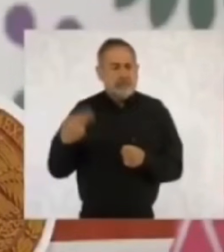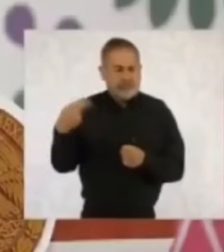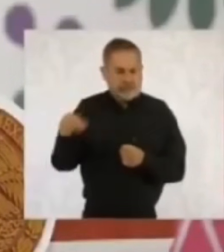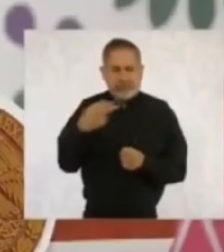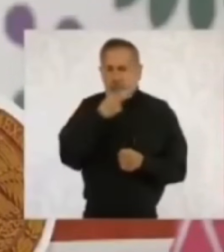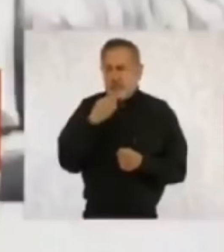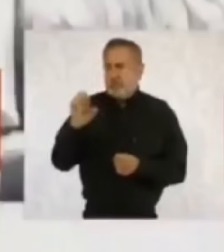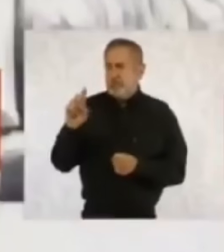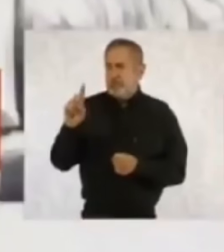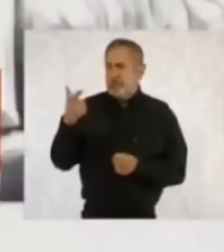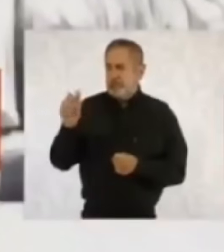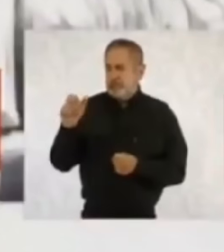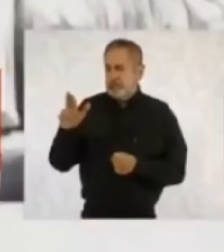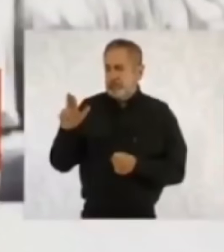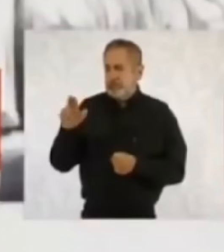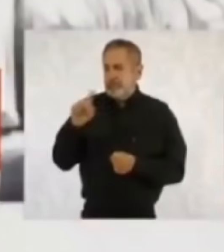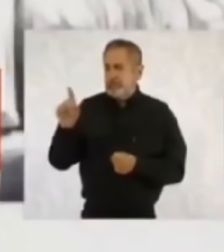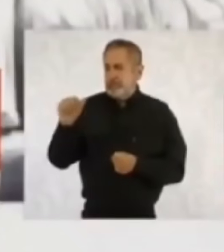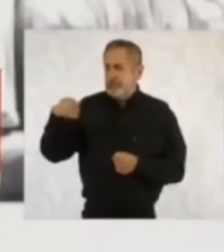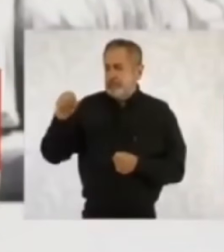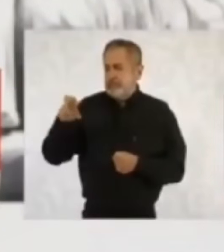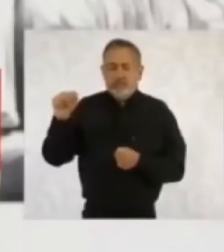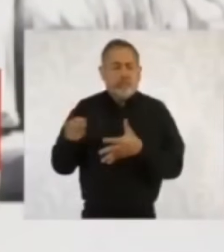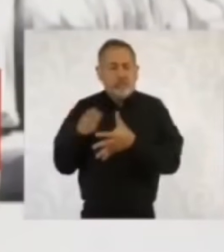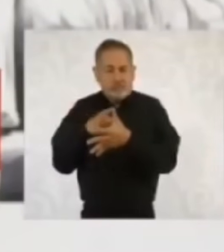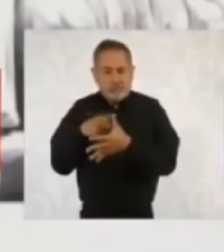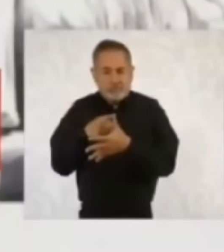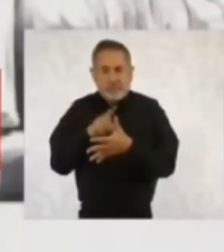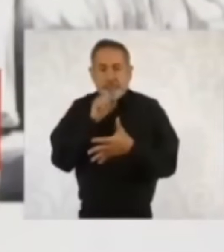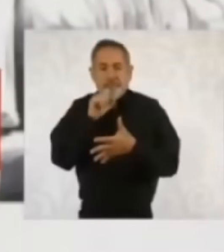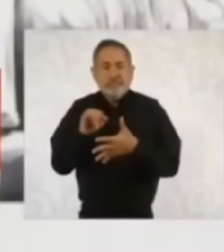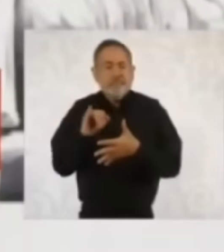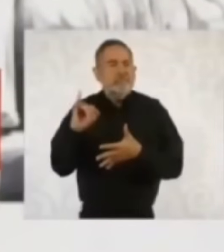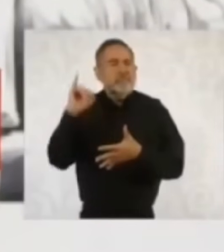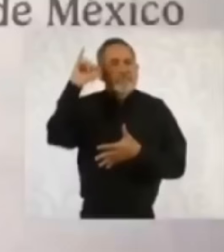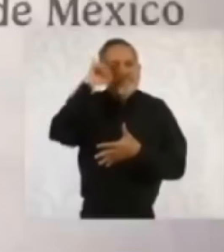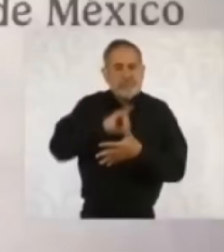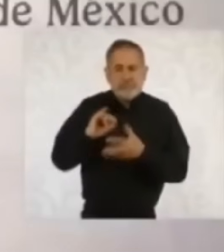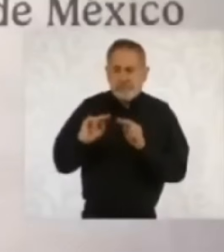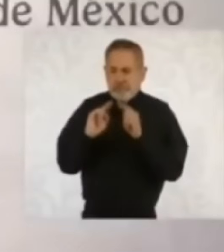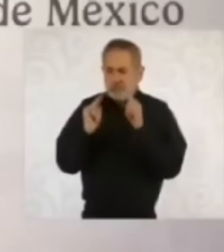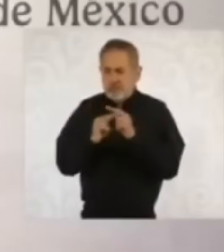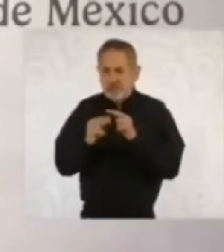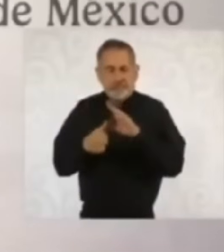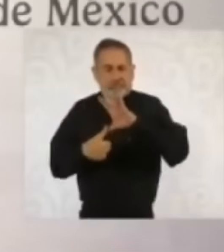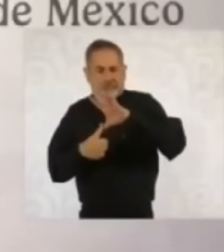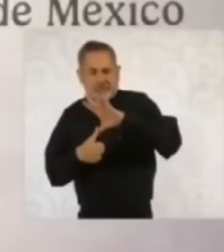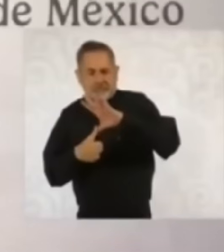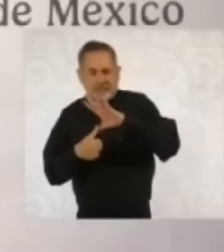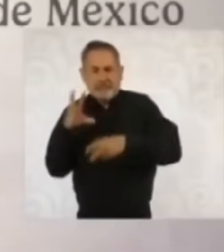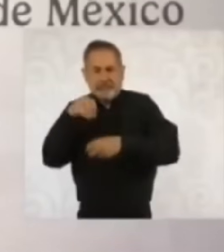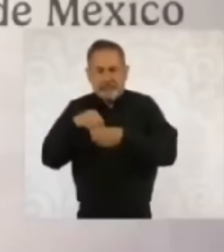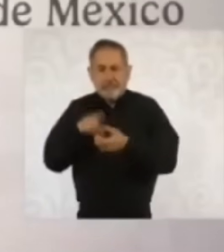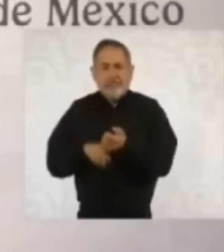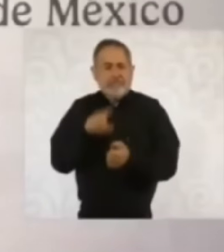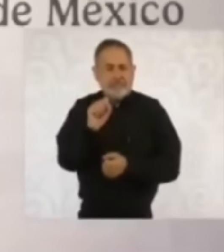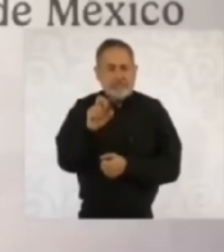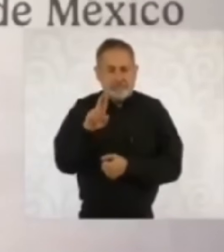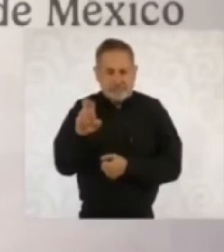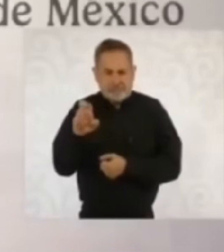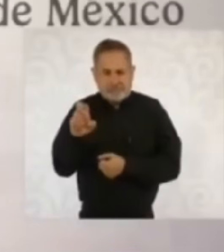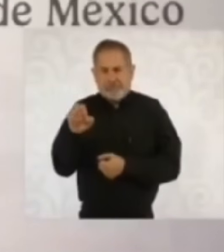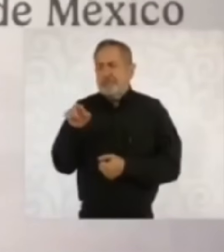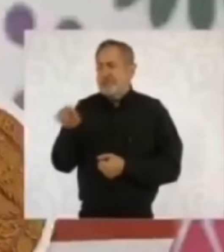Edgar Amador Zamora, también el jefe de la Unidad para América del Norte de la Secretaría de Relaciones Exteriores,